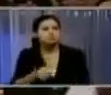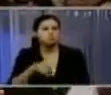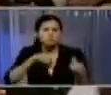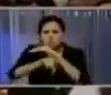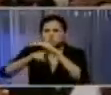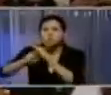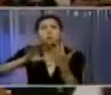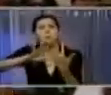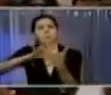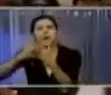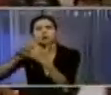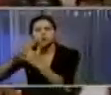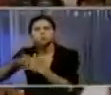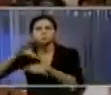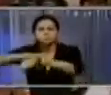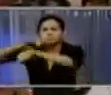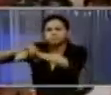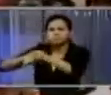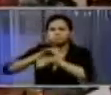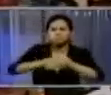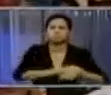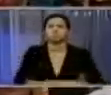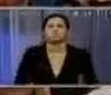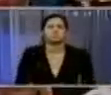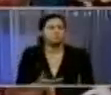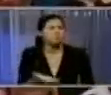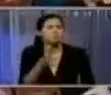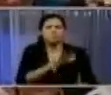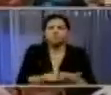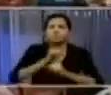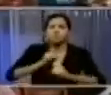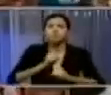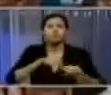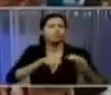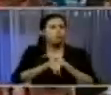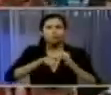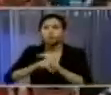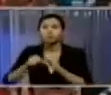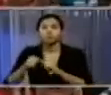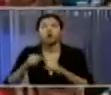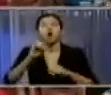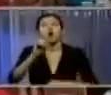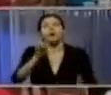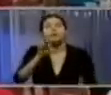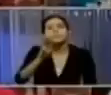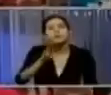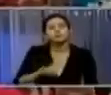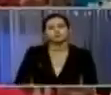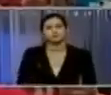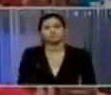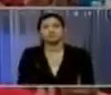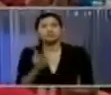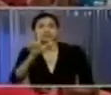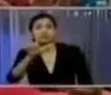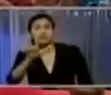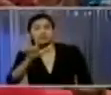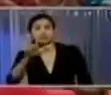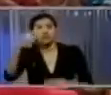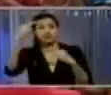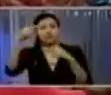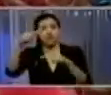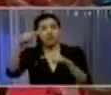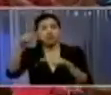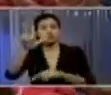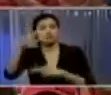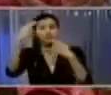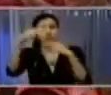Liberación del Pueblo. Incrementar las OLP. Son tres niveles.